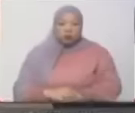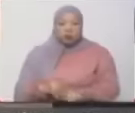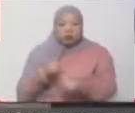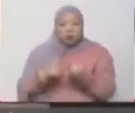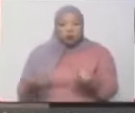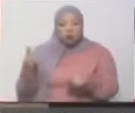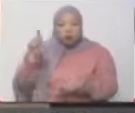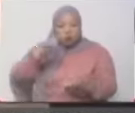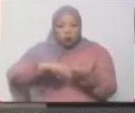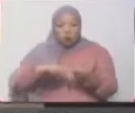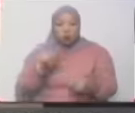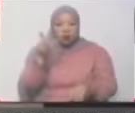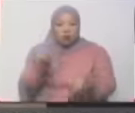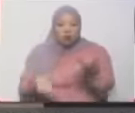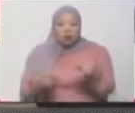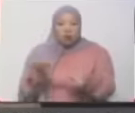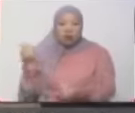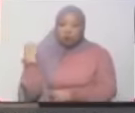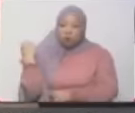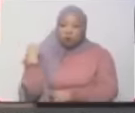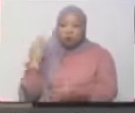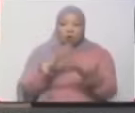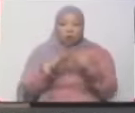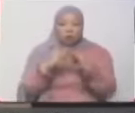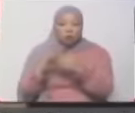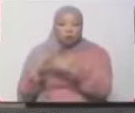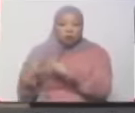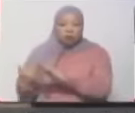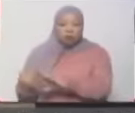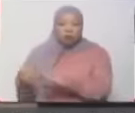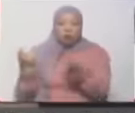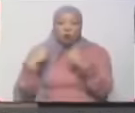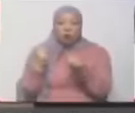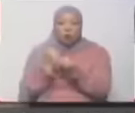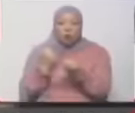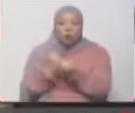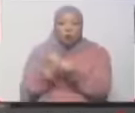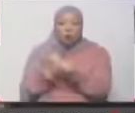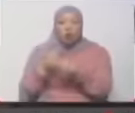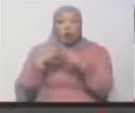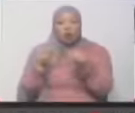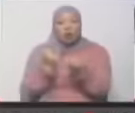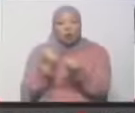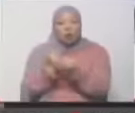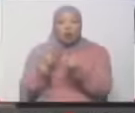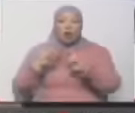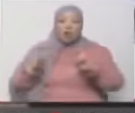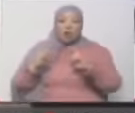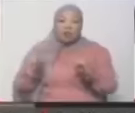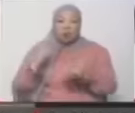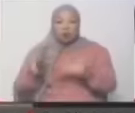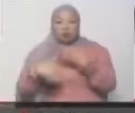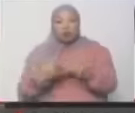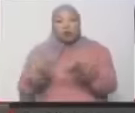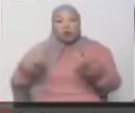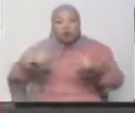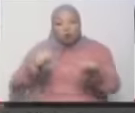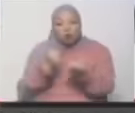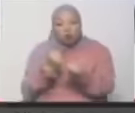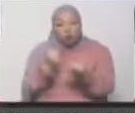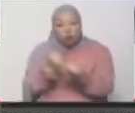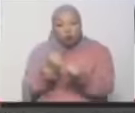en la ciudad hay gente que nos ha dicho que en la comuna deberíamos formarnos para todo este tema de criptomonedas, de blockchain, de todas